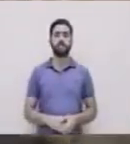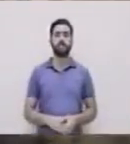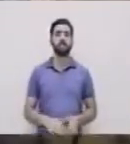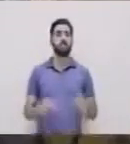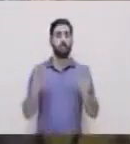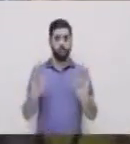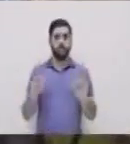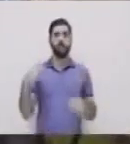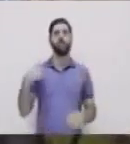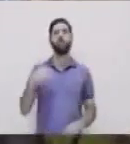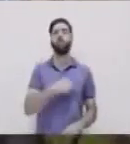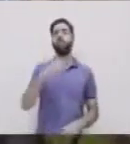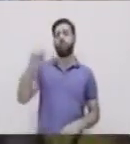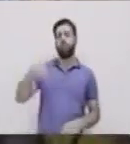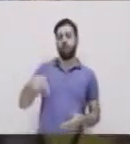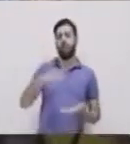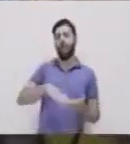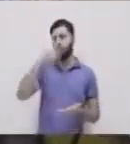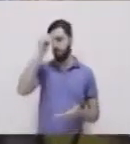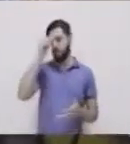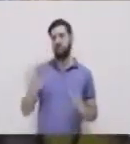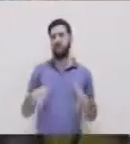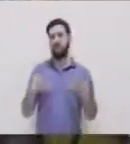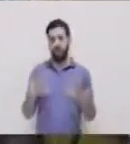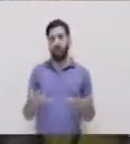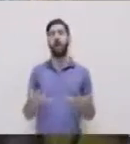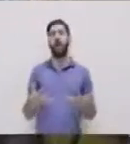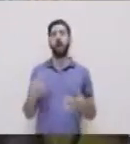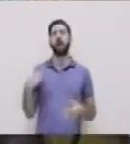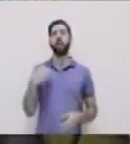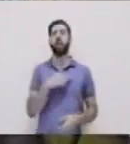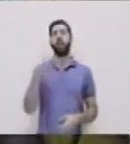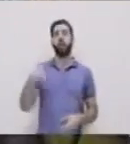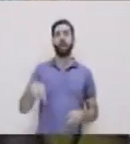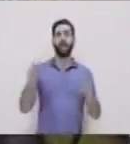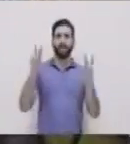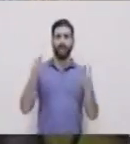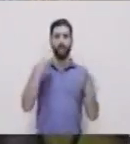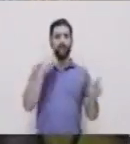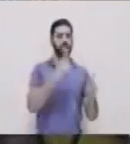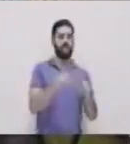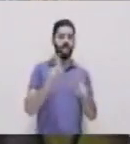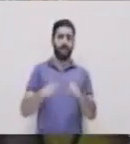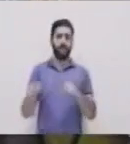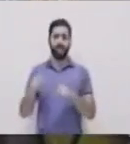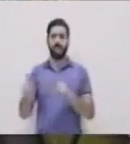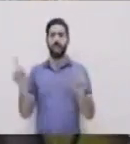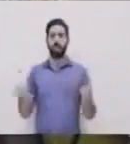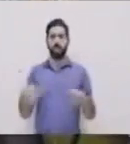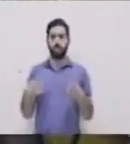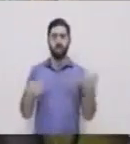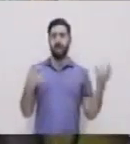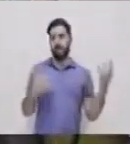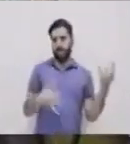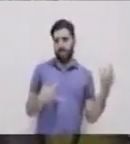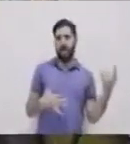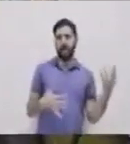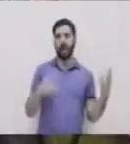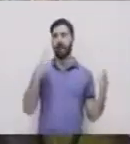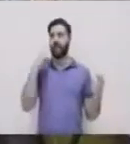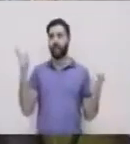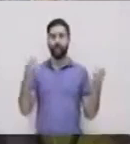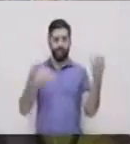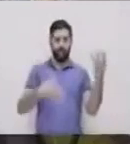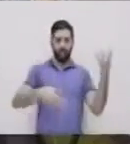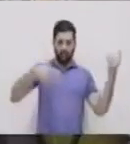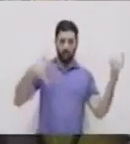un torrente. ¿Qué aprendimos el día de hoy? Pues hoy estuvimos hablando acerca de los instrumentos musicales, como la guitarra, que es